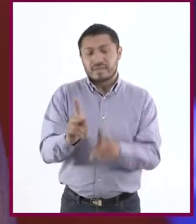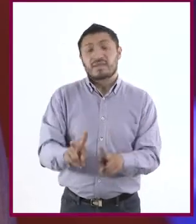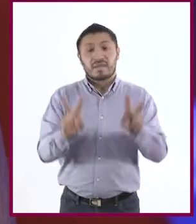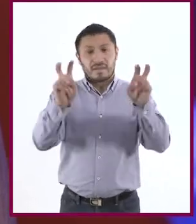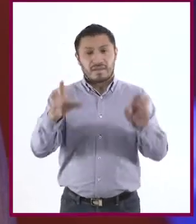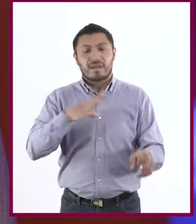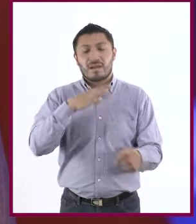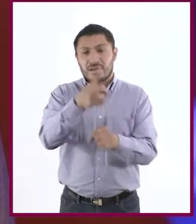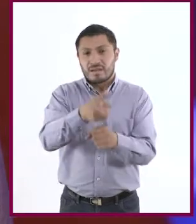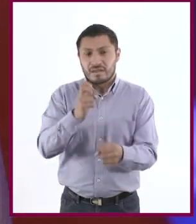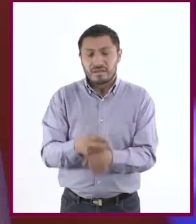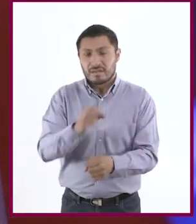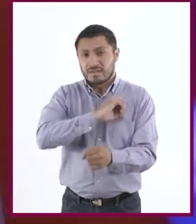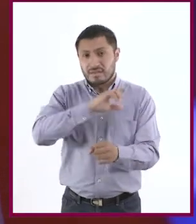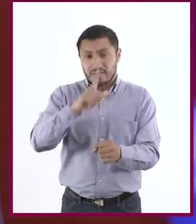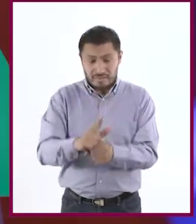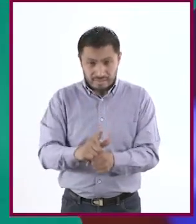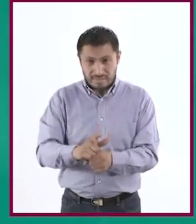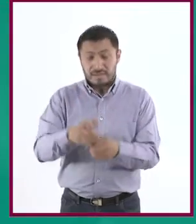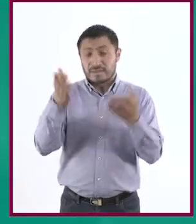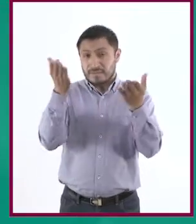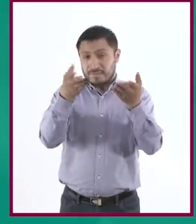contamos con una invitada experta en el tema.